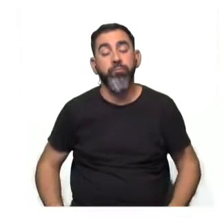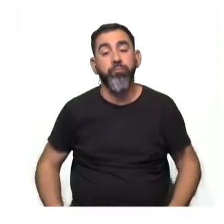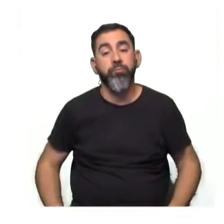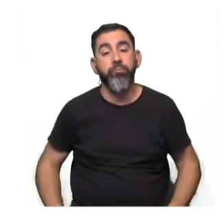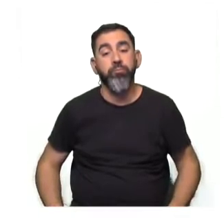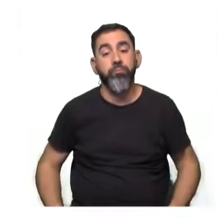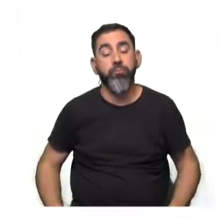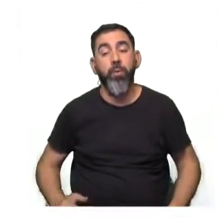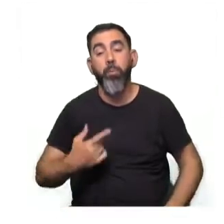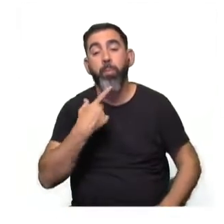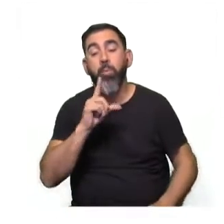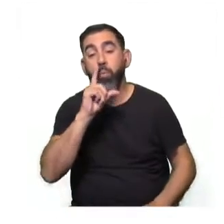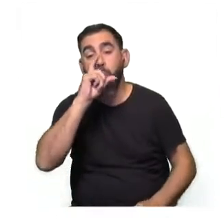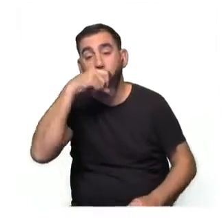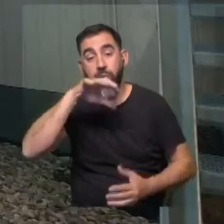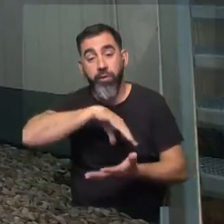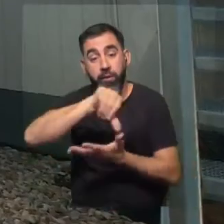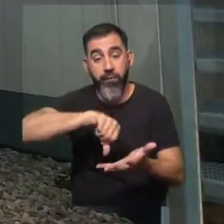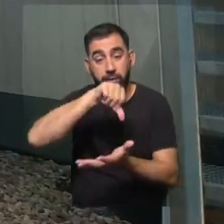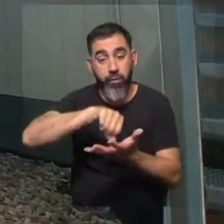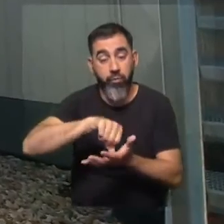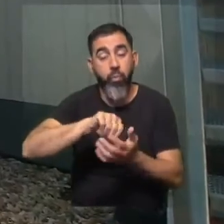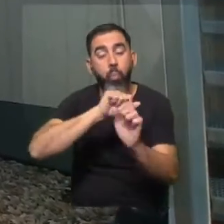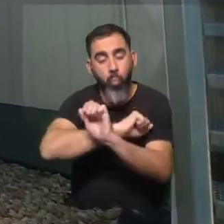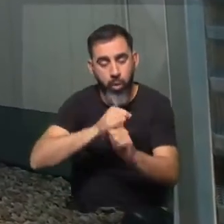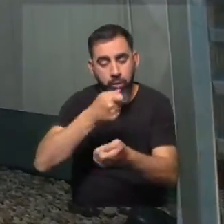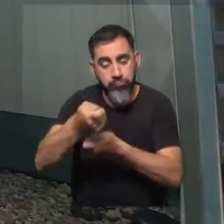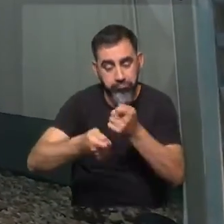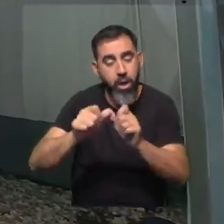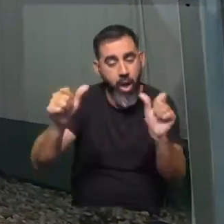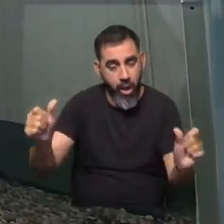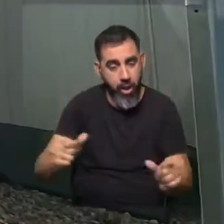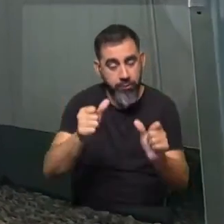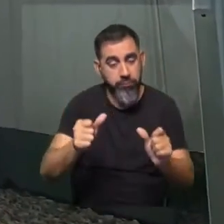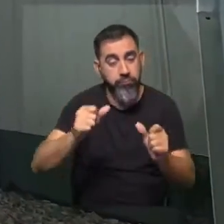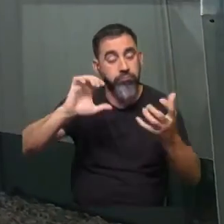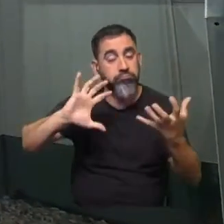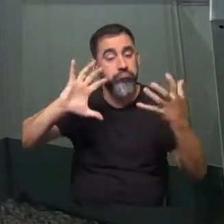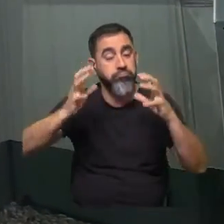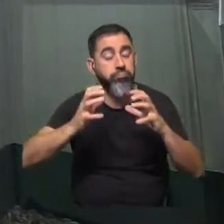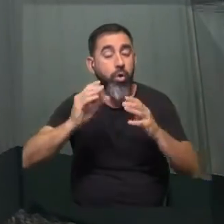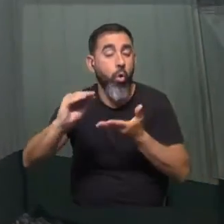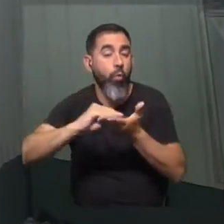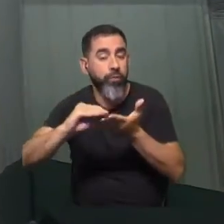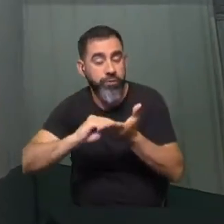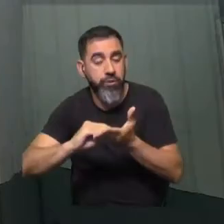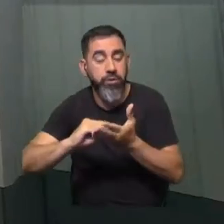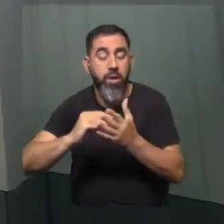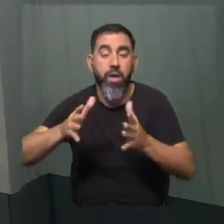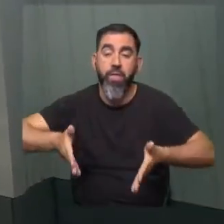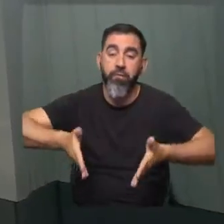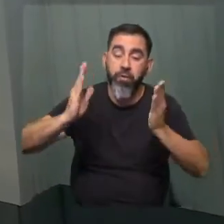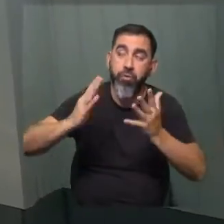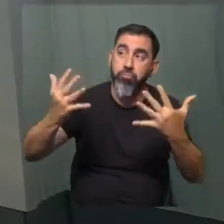En ciudades como Montevideo, por ejemplo, podríamos hacer instalaciones geotérmicas para climatizar oficinas, edificios y